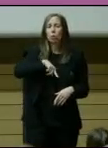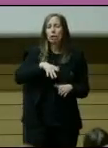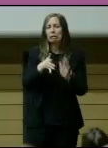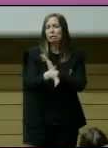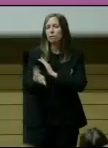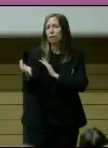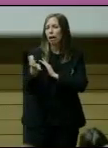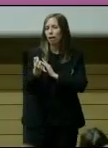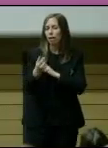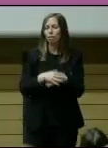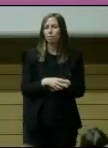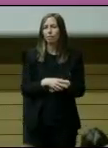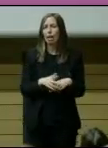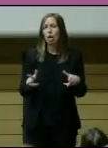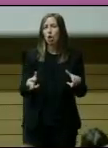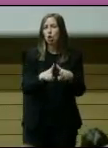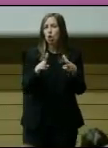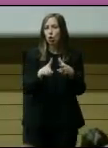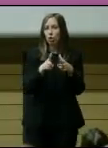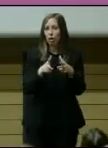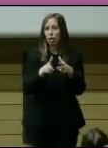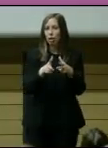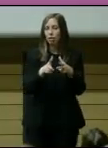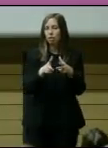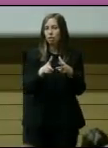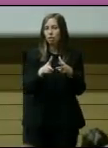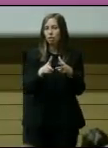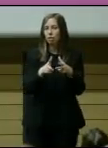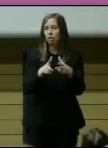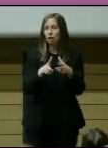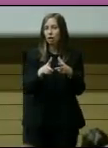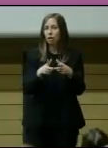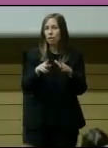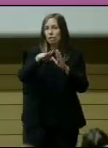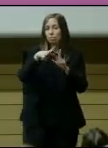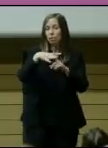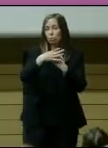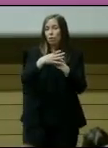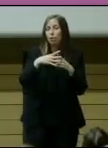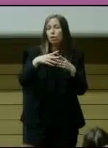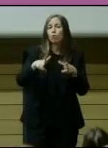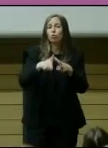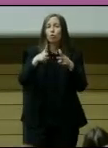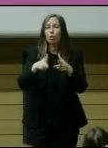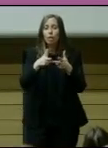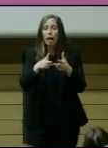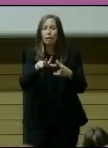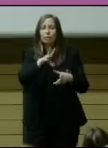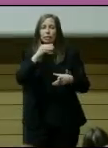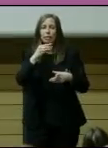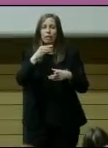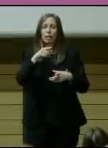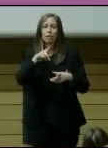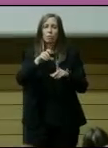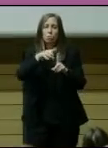es que las sociedades tienen una manera de concebir los fenómenos sociales desde una moralidad determinada, desde una cartografía